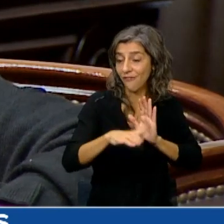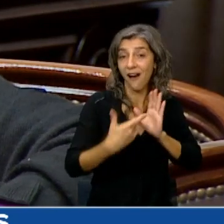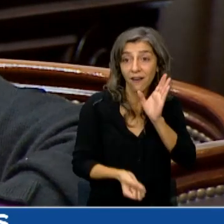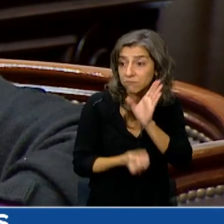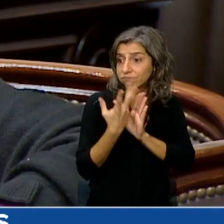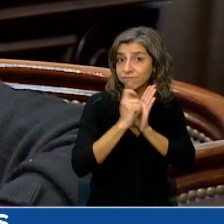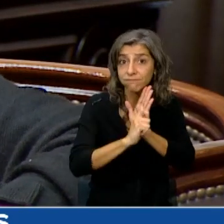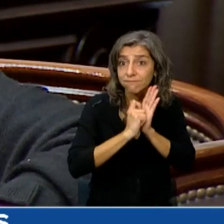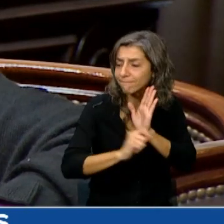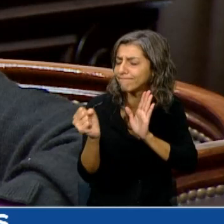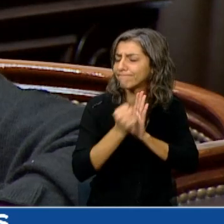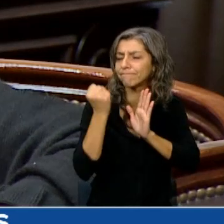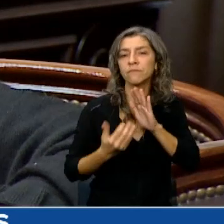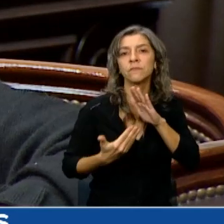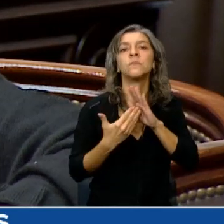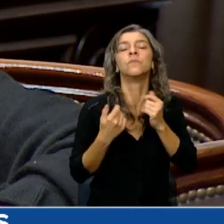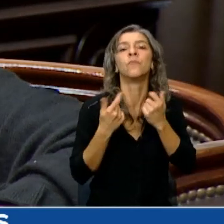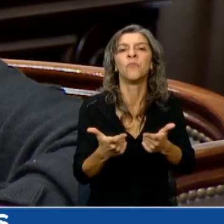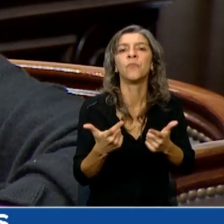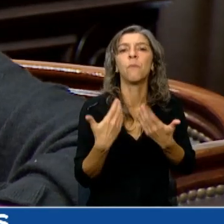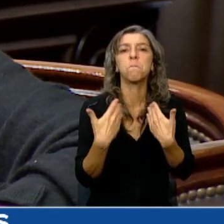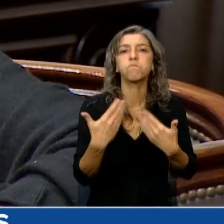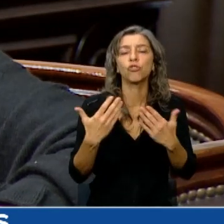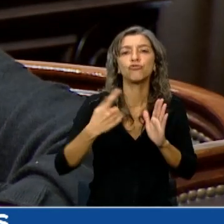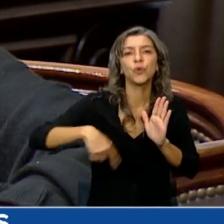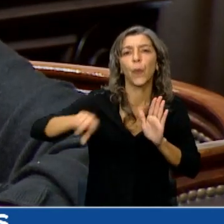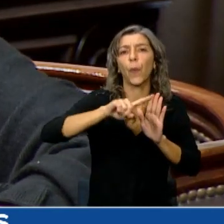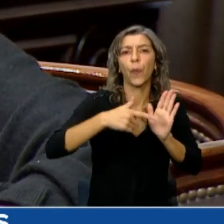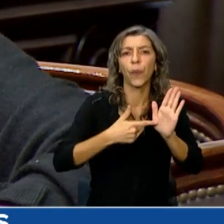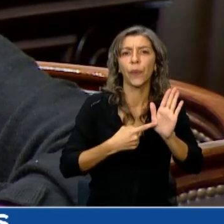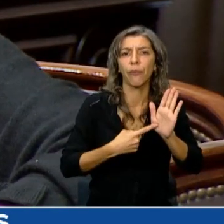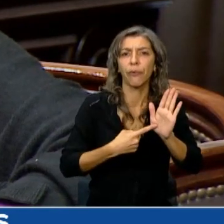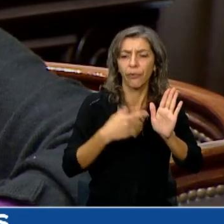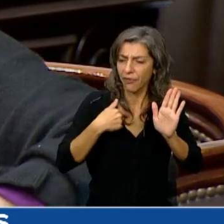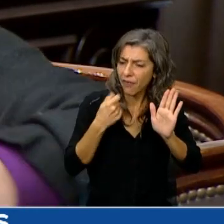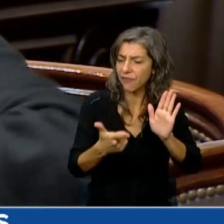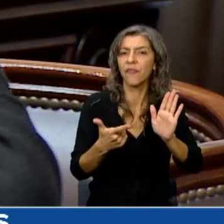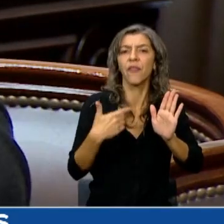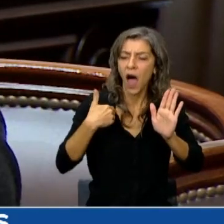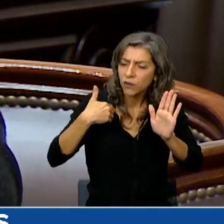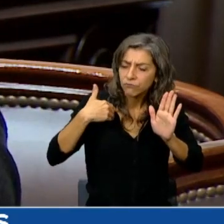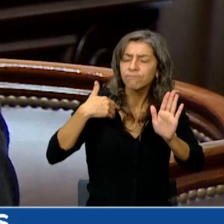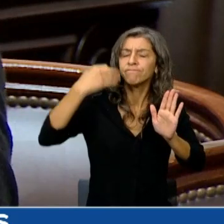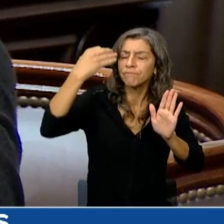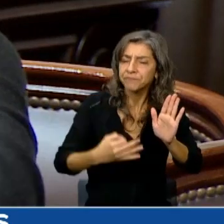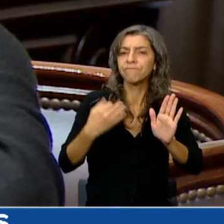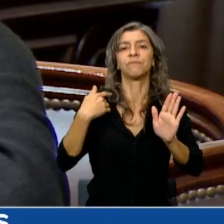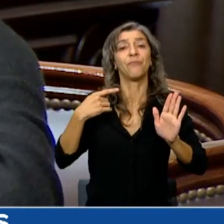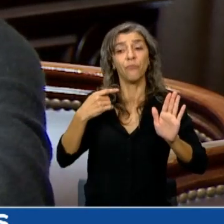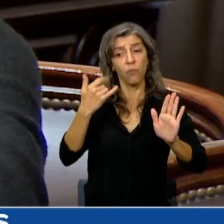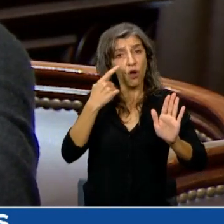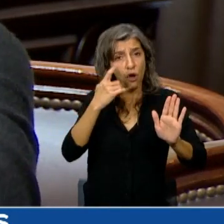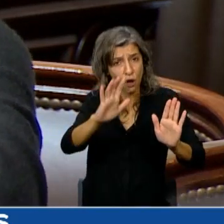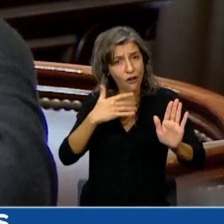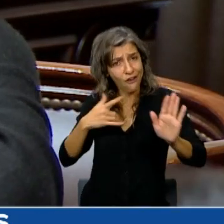estamos haciendo es dándole una vuelta de rosca a una ley que ya tenemos.